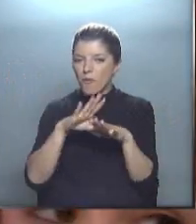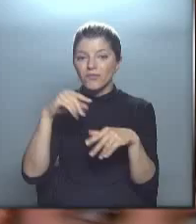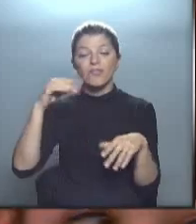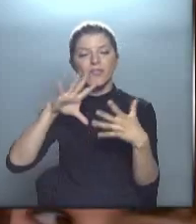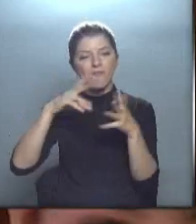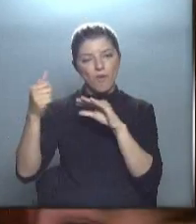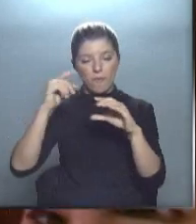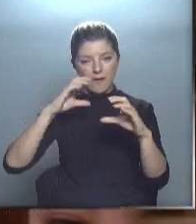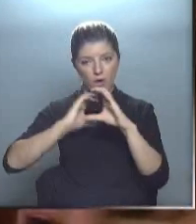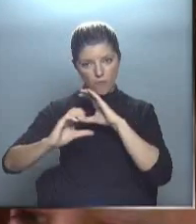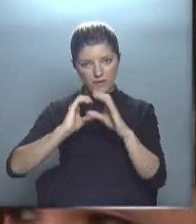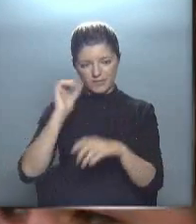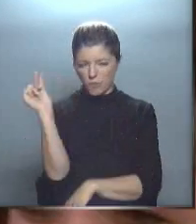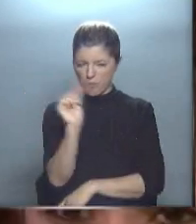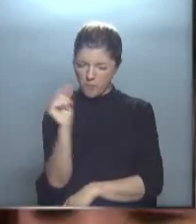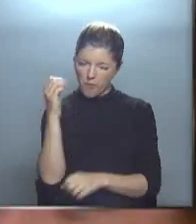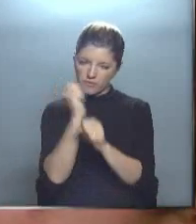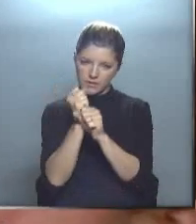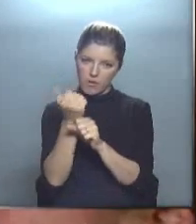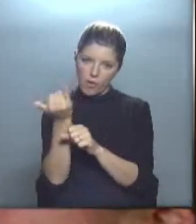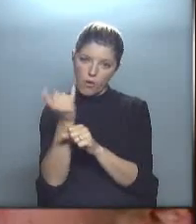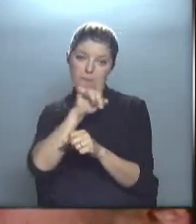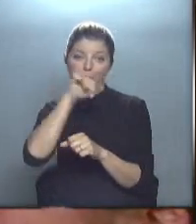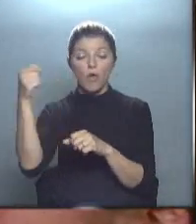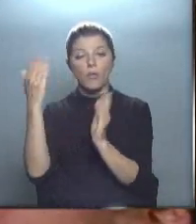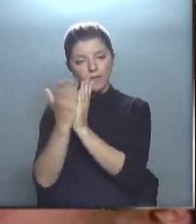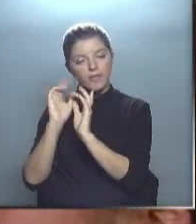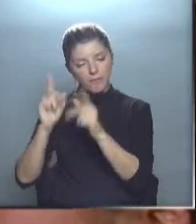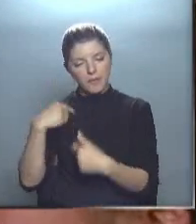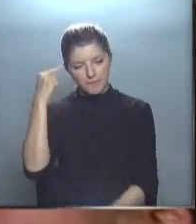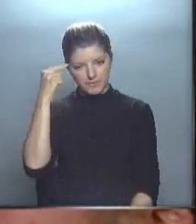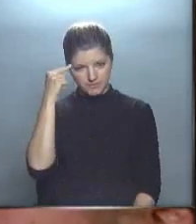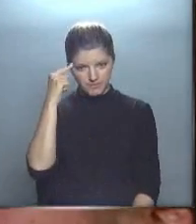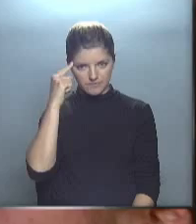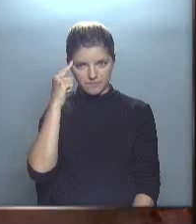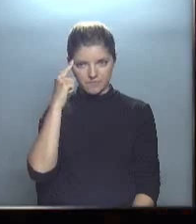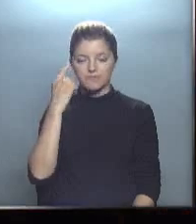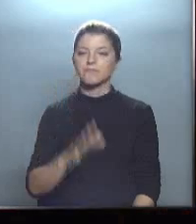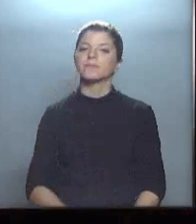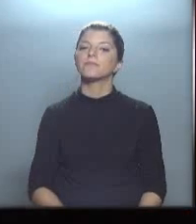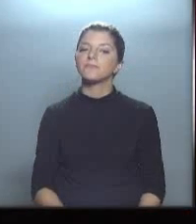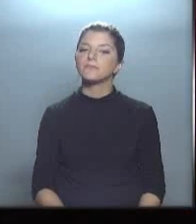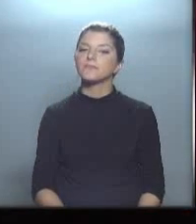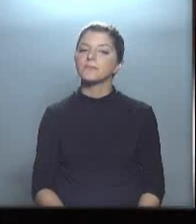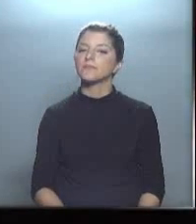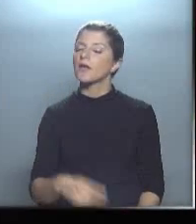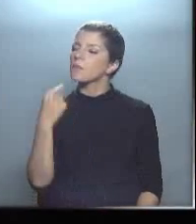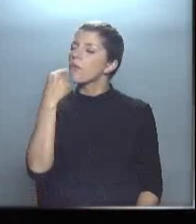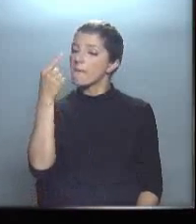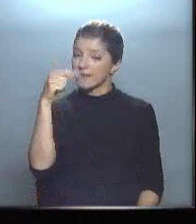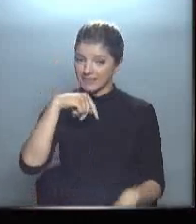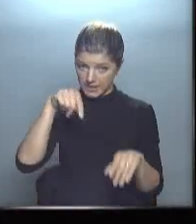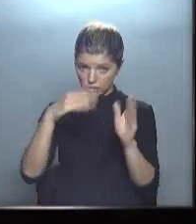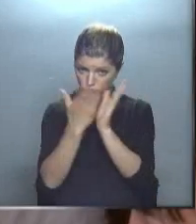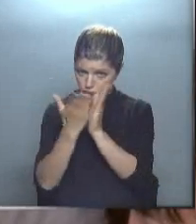mucha salida laboral no hay. Así que en otra carrera ya la estuve pensando. Ajá. ¿Y quién te preparó para...? ¿Piensa especializarse en